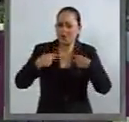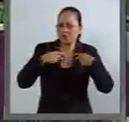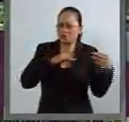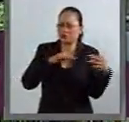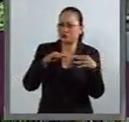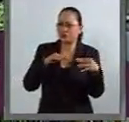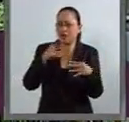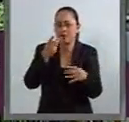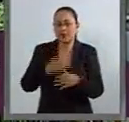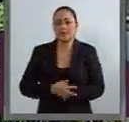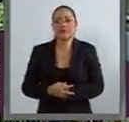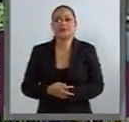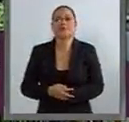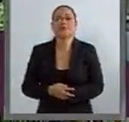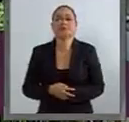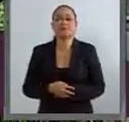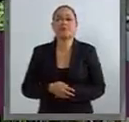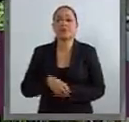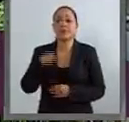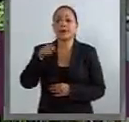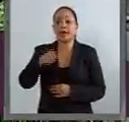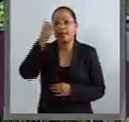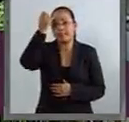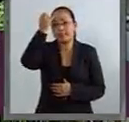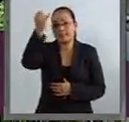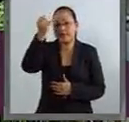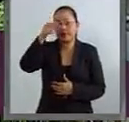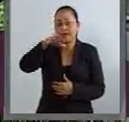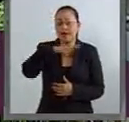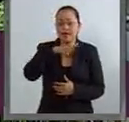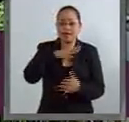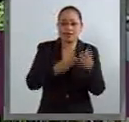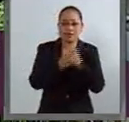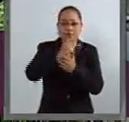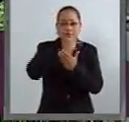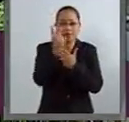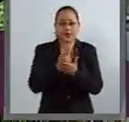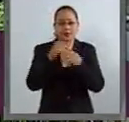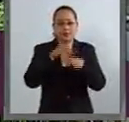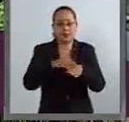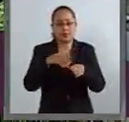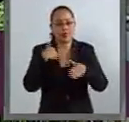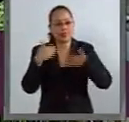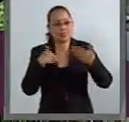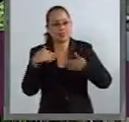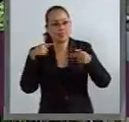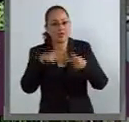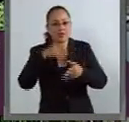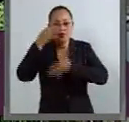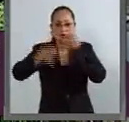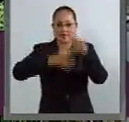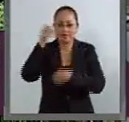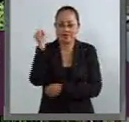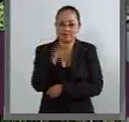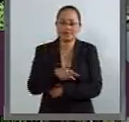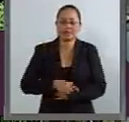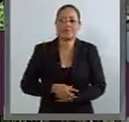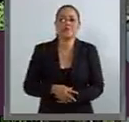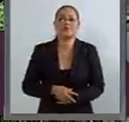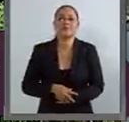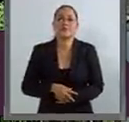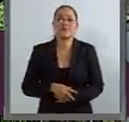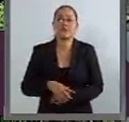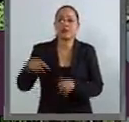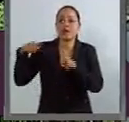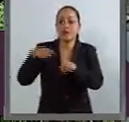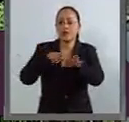medio. Como productor, desarrolló espacios tanto de entretenimiento como noticiosos. Su